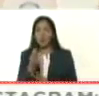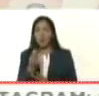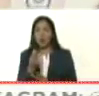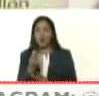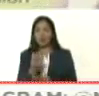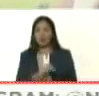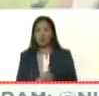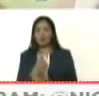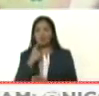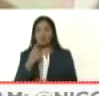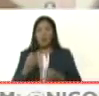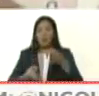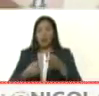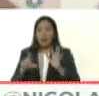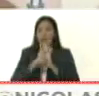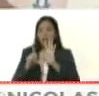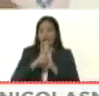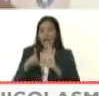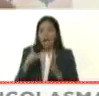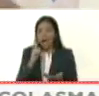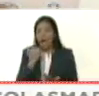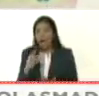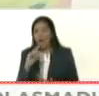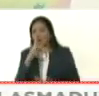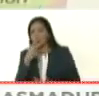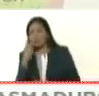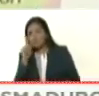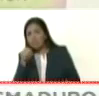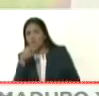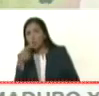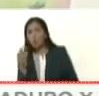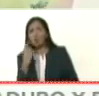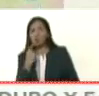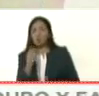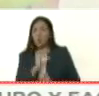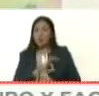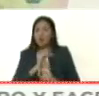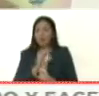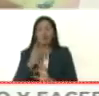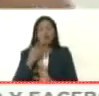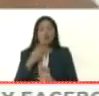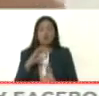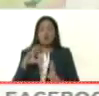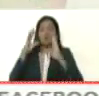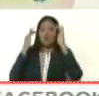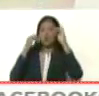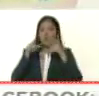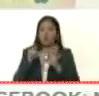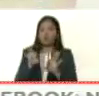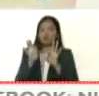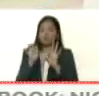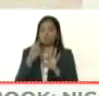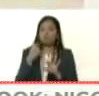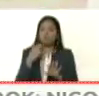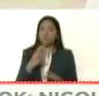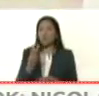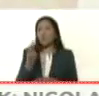eso era legal o era ilegal, que cómo podía la Contraloría atender esos casos, sino que dijo